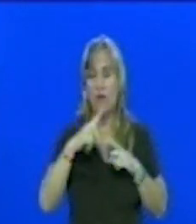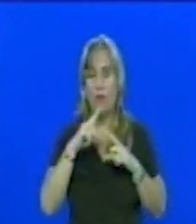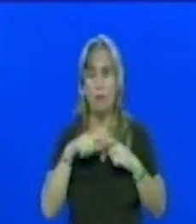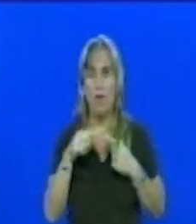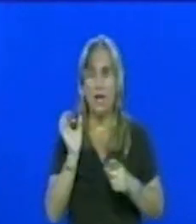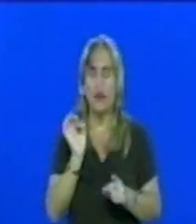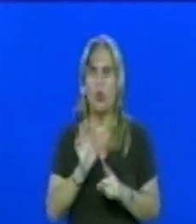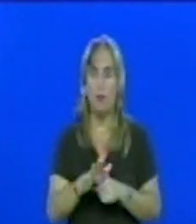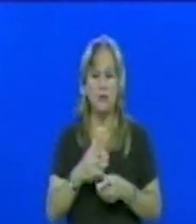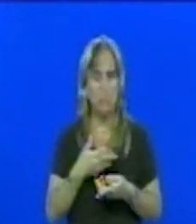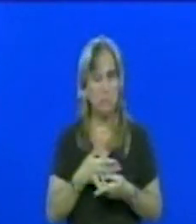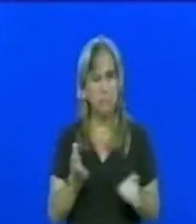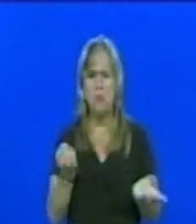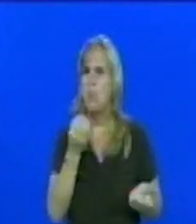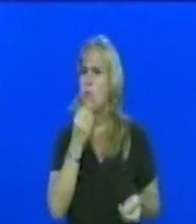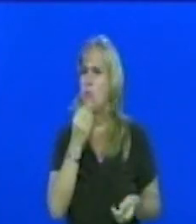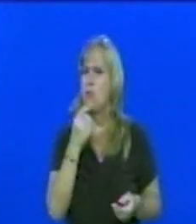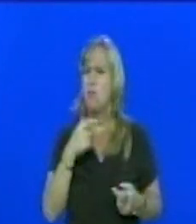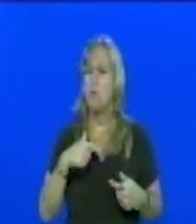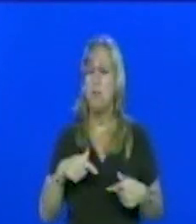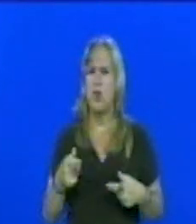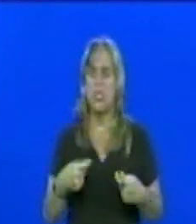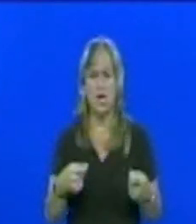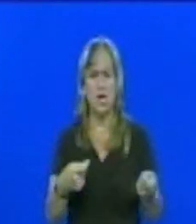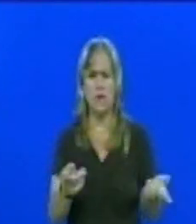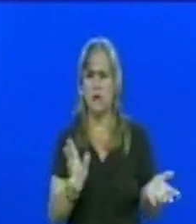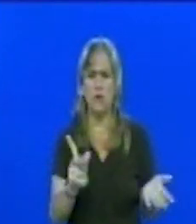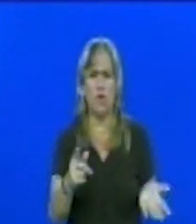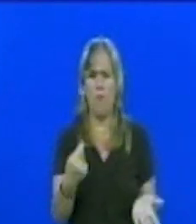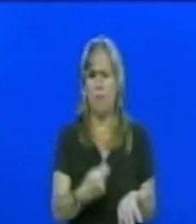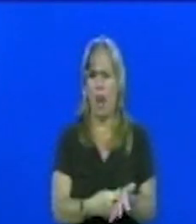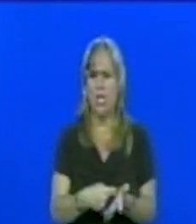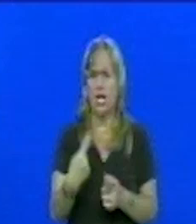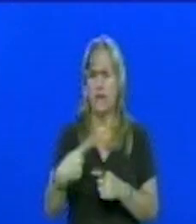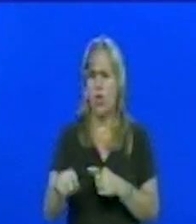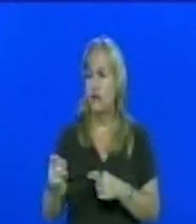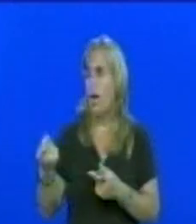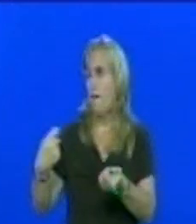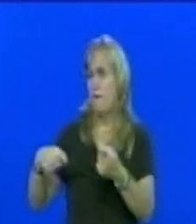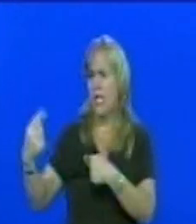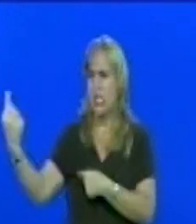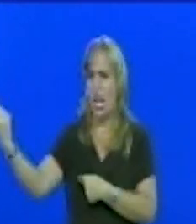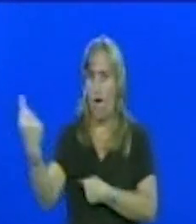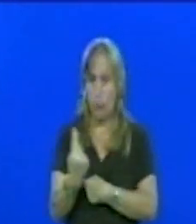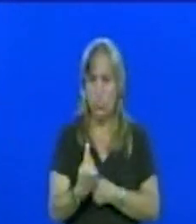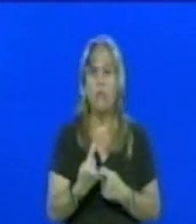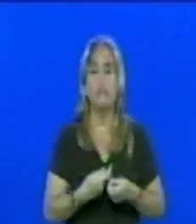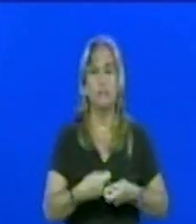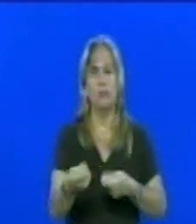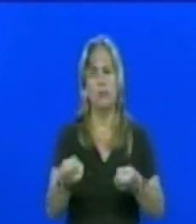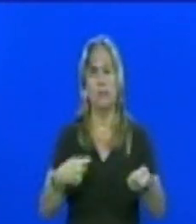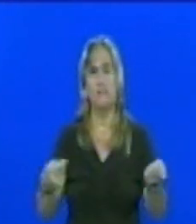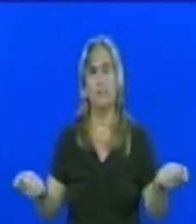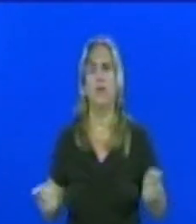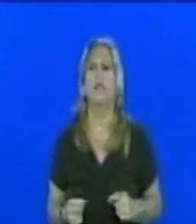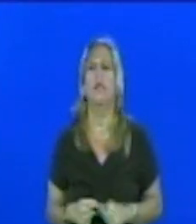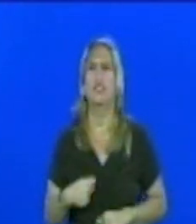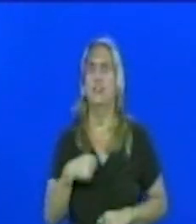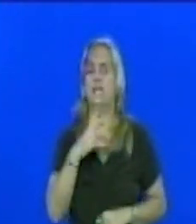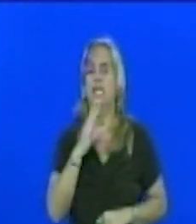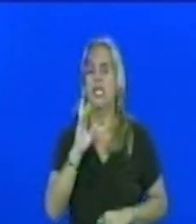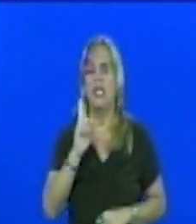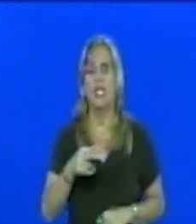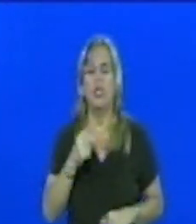comenzar puede ser que Comencemos con una gratu y después se le incorpore la la que se va a comercializar solamente en decisión y